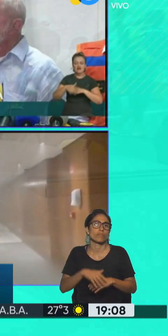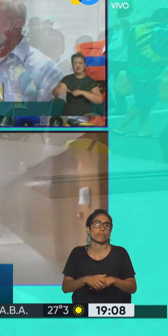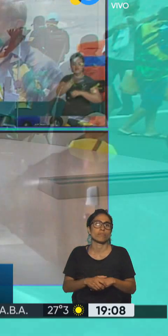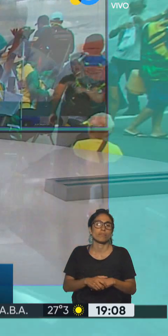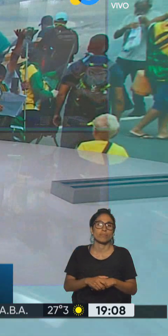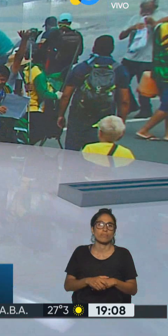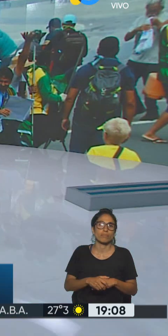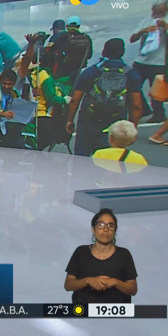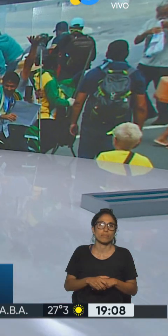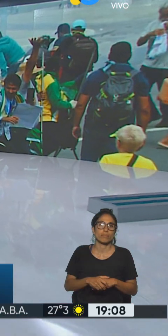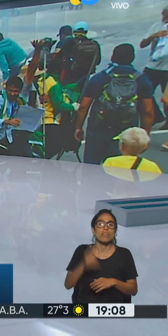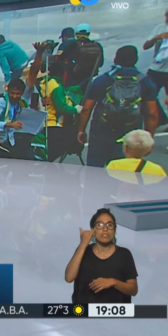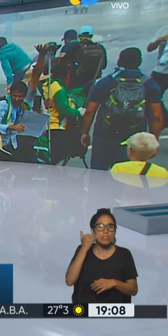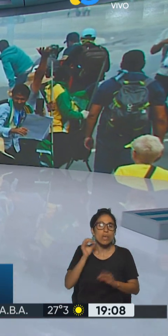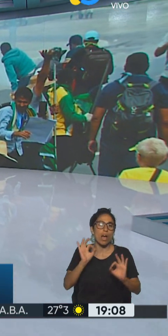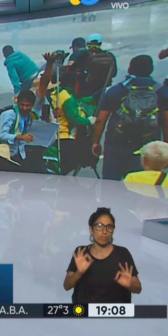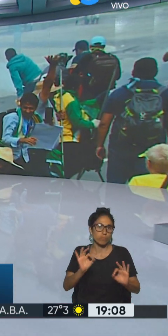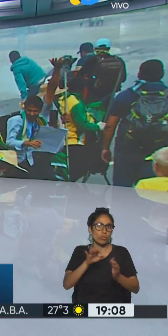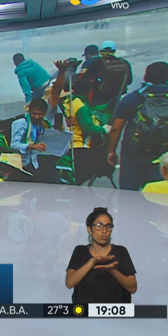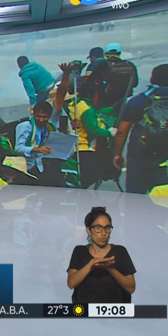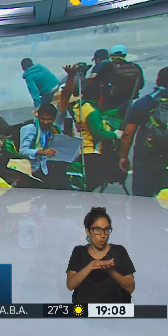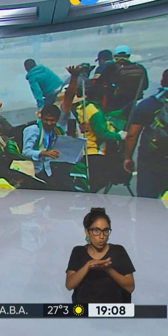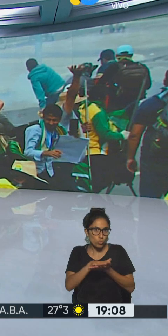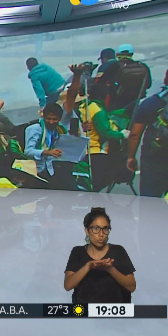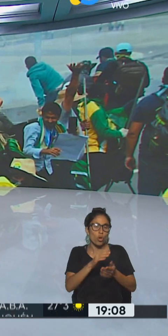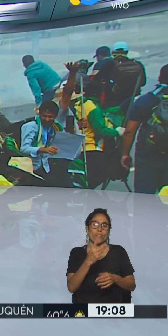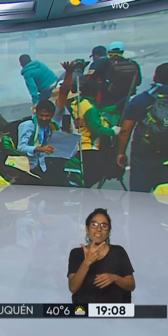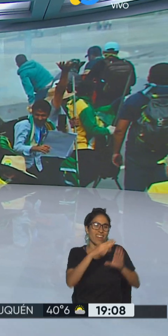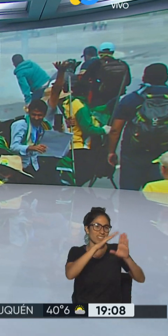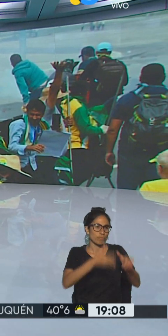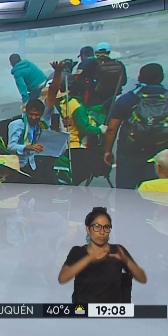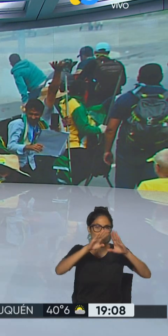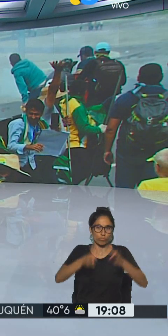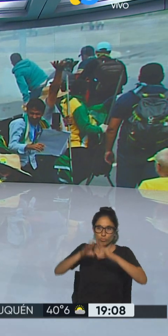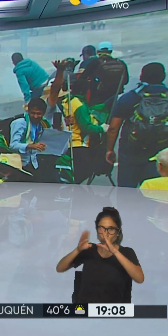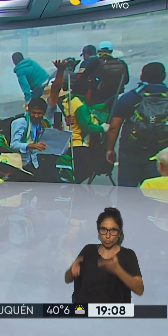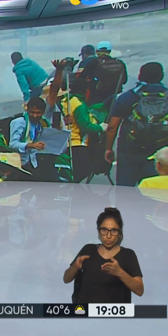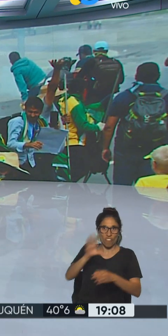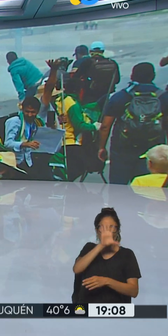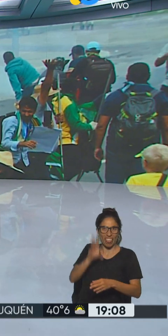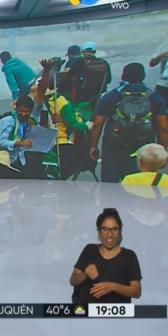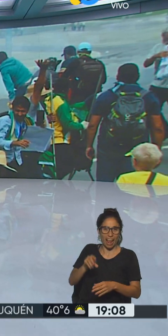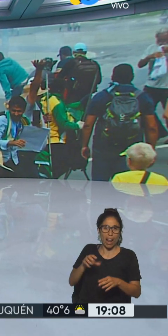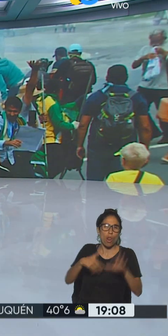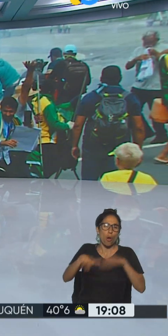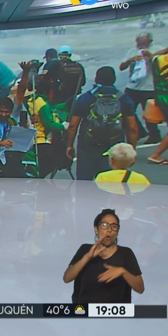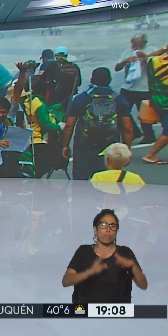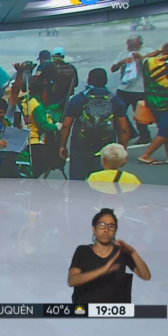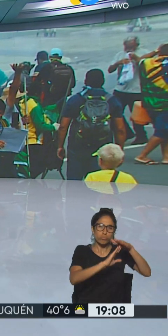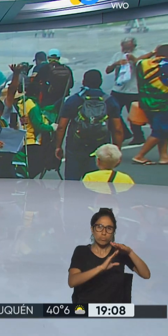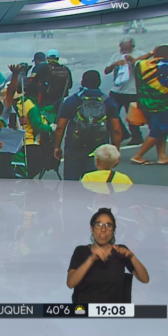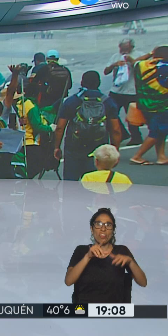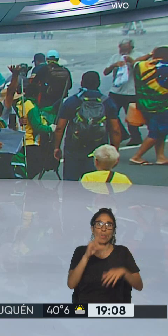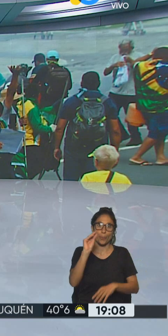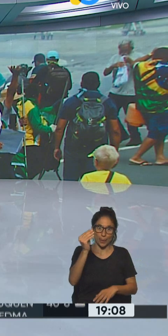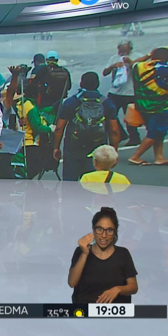el control en los tres edificios federales. El gobierno federal de Brasil recuperó